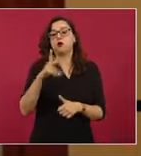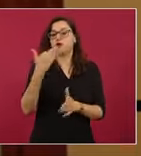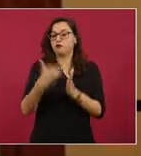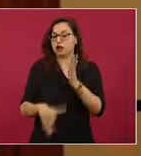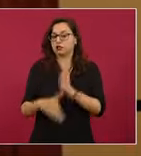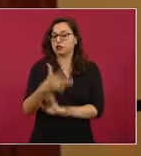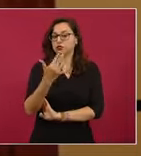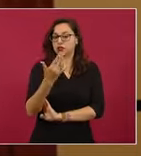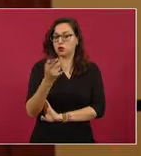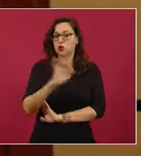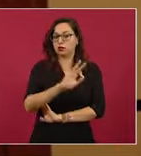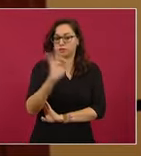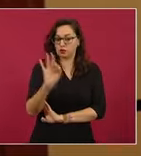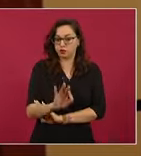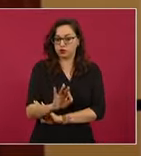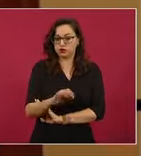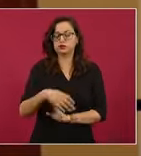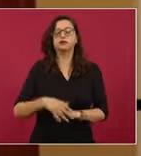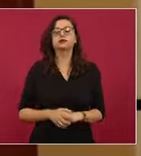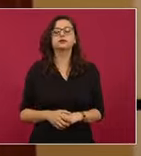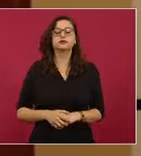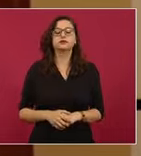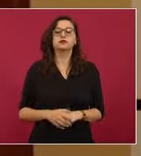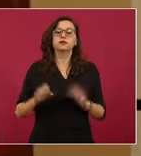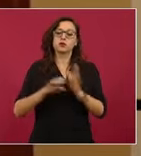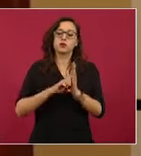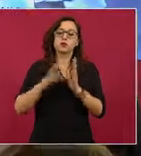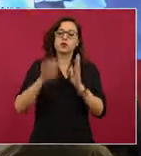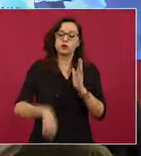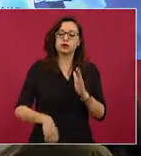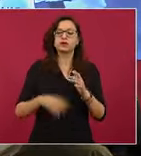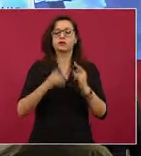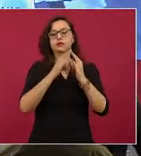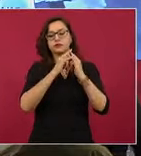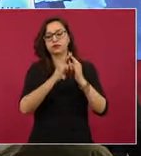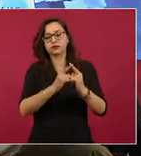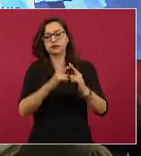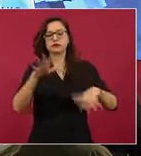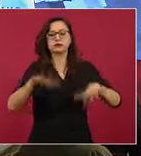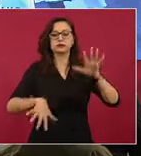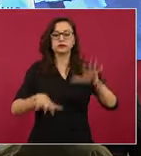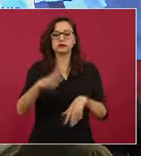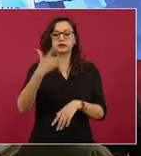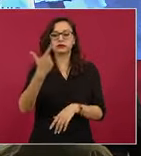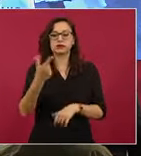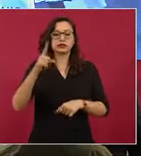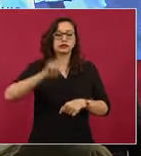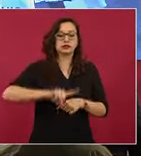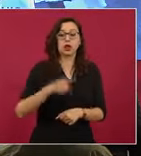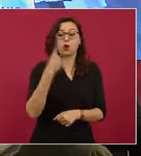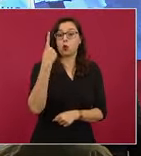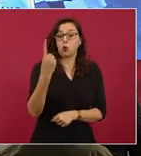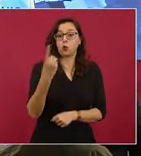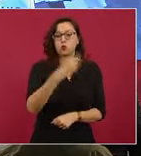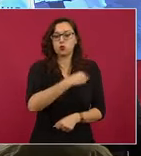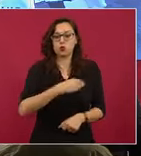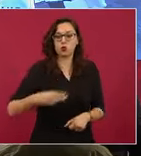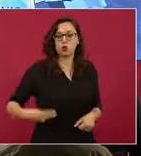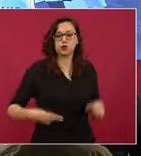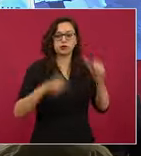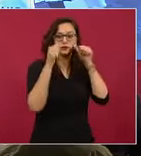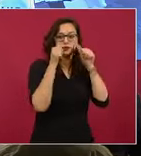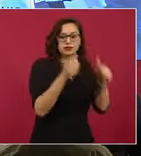operación del tianguis, por ejemplo, habrá jornadas en que nos lleve 7 días atender a un solo municipio, y en